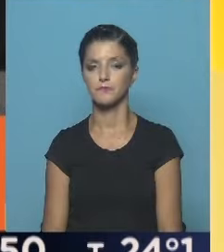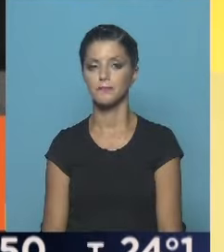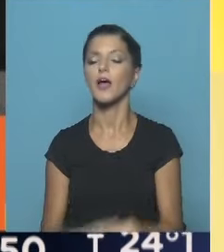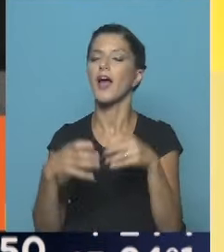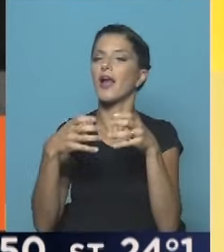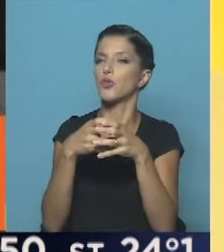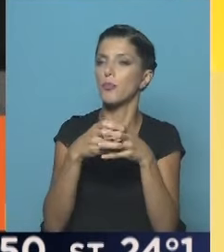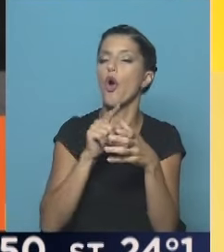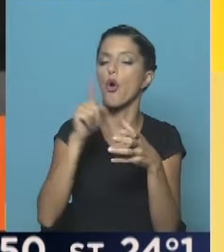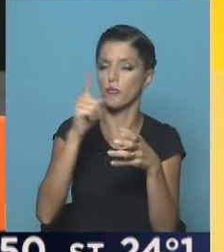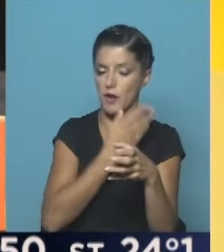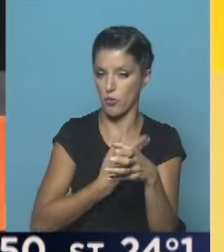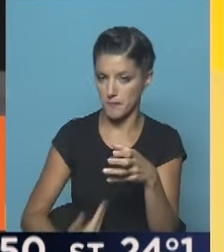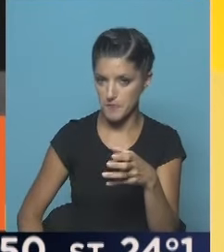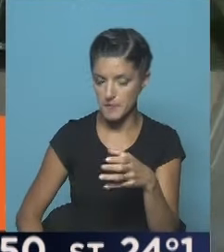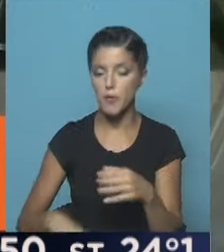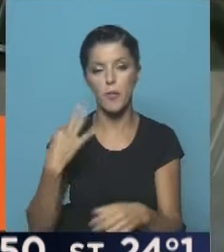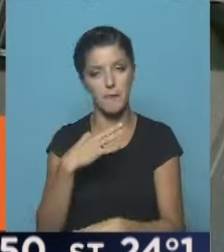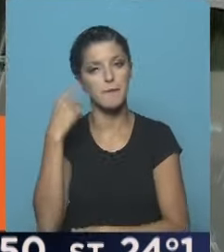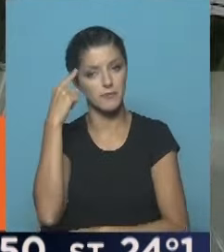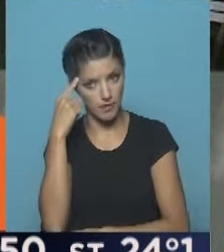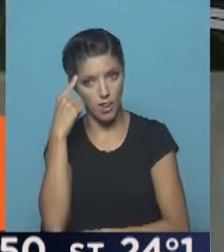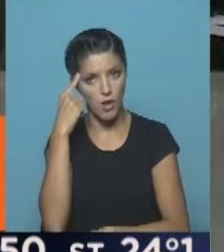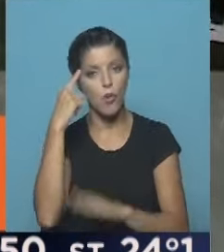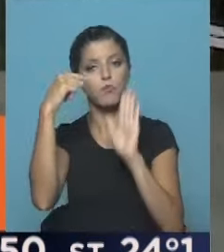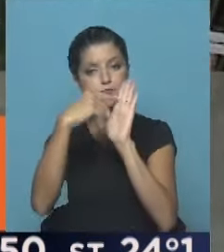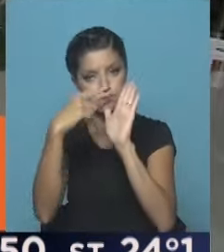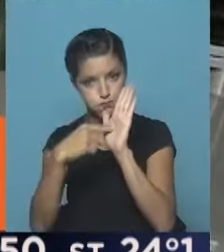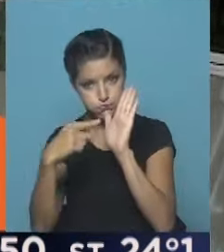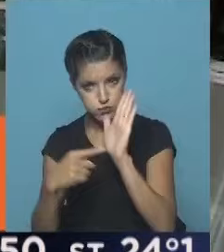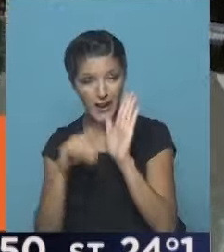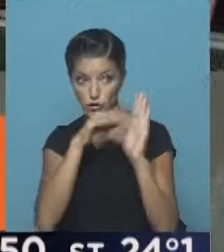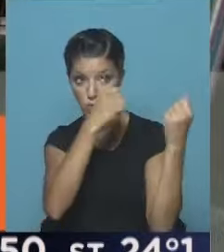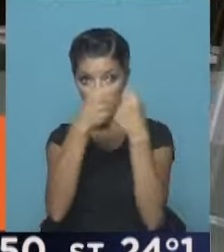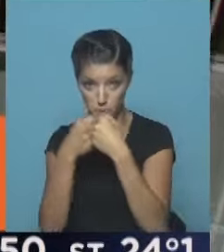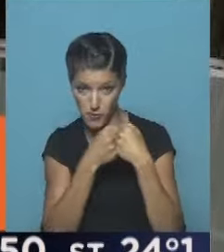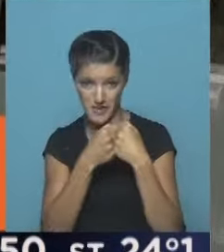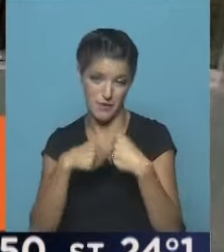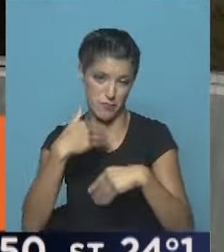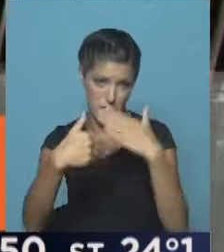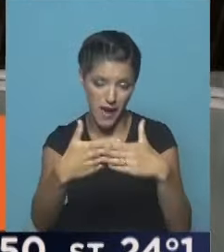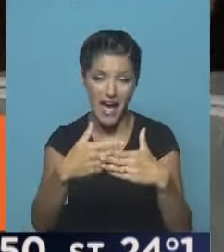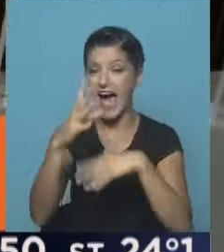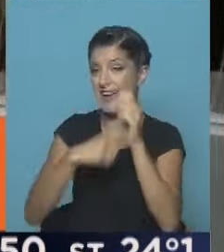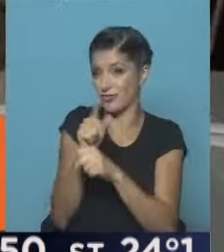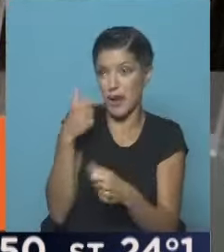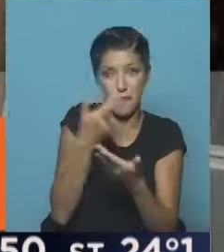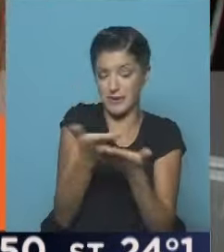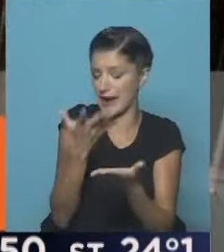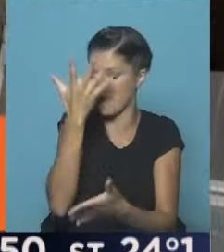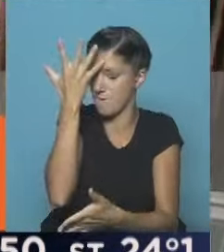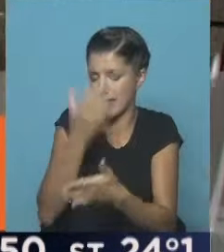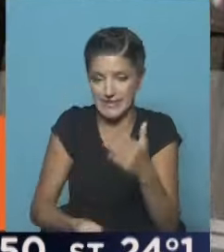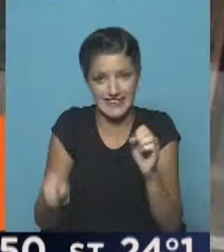diseñar una agenda común y un cronograma al que seguir. Lo que ha demostrado hasta ahora es que ha cometido errores muy graves. Lo